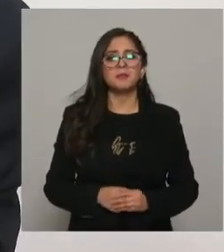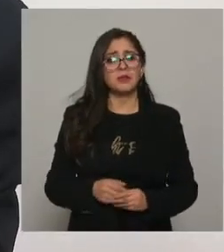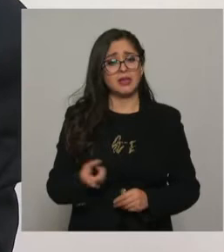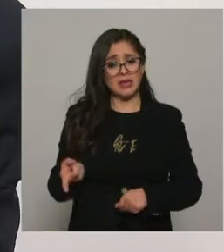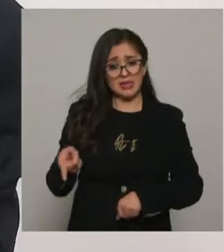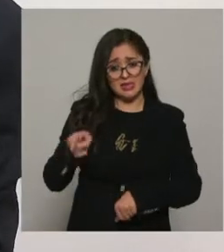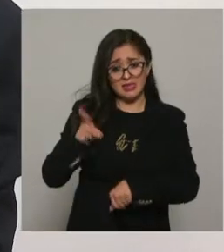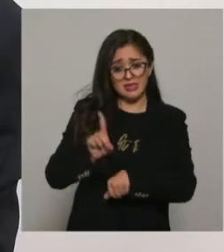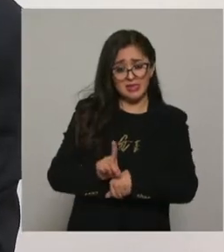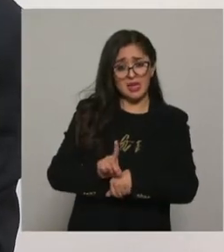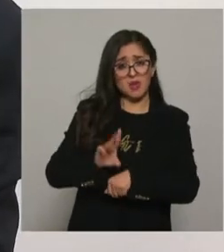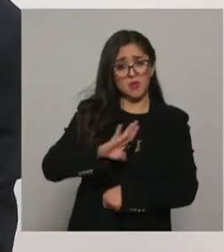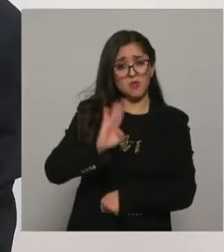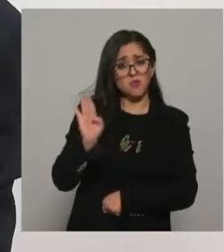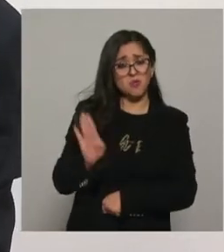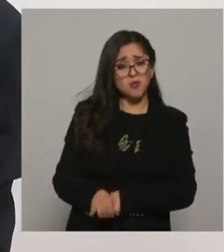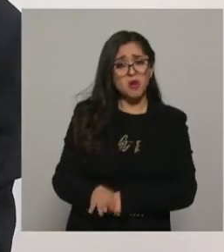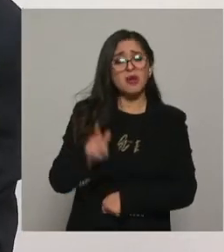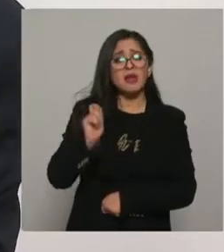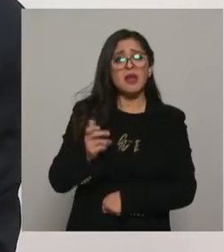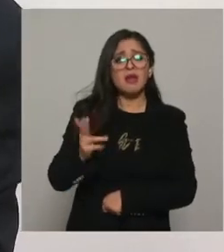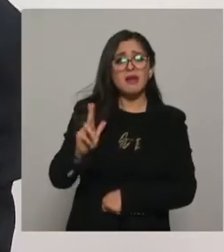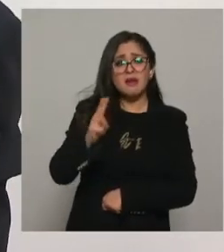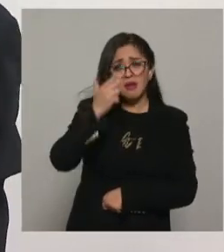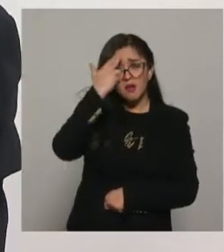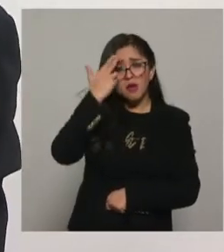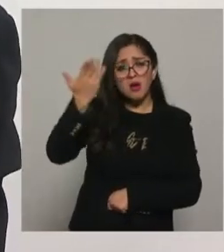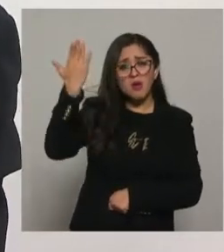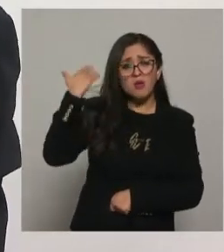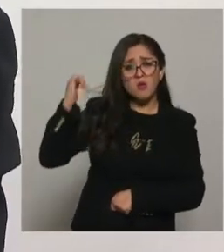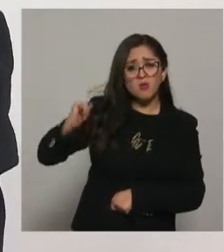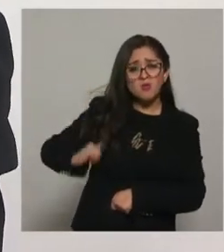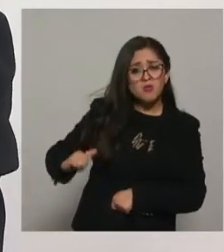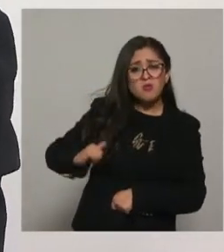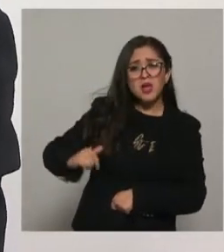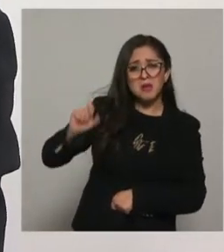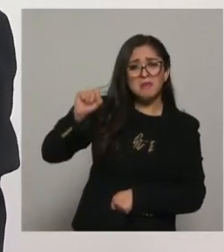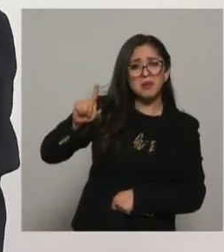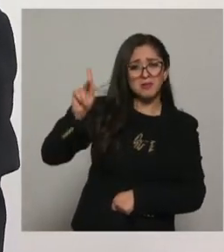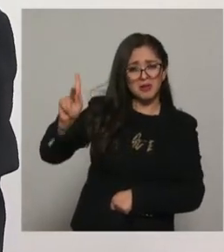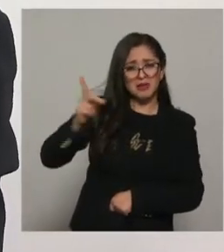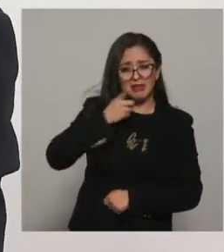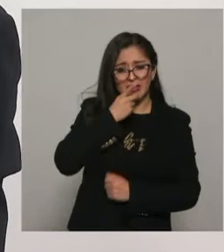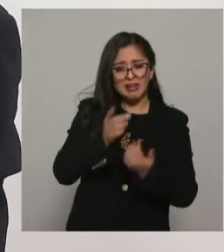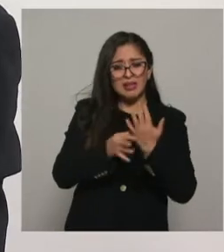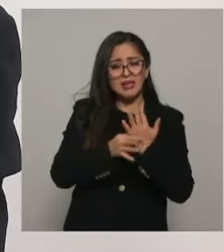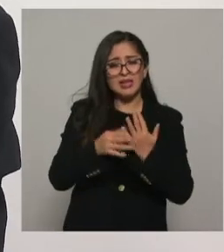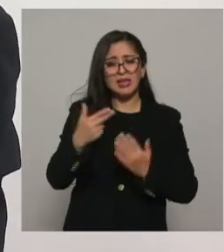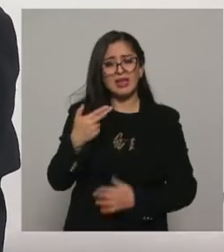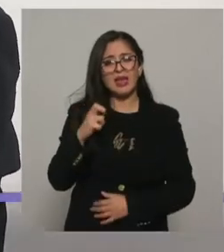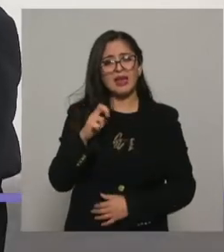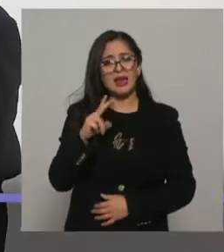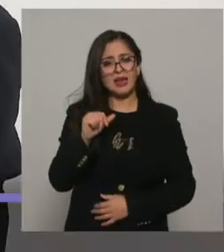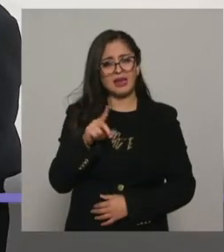conlleva a remontarnos a la época prehispánica, como dice la maestra Erlinda, porque la